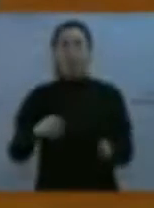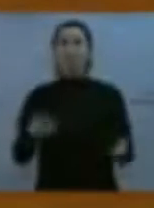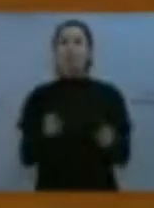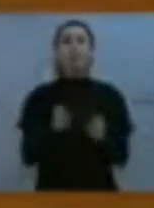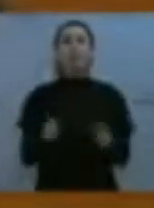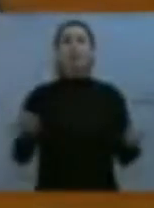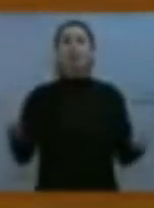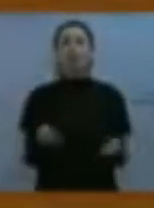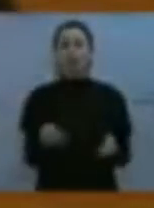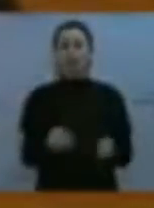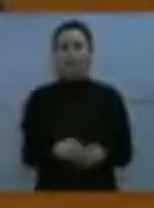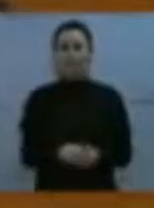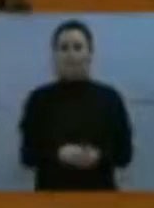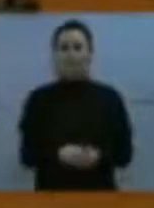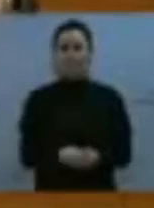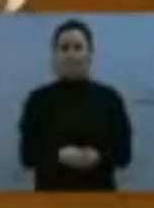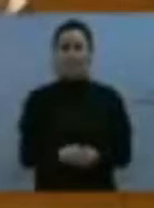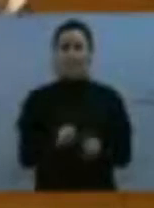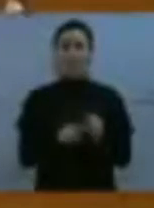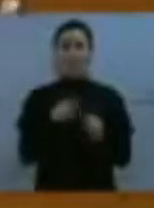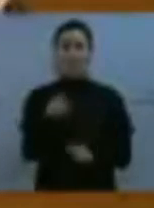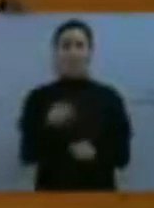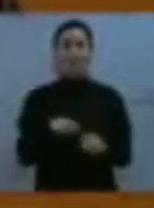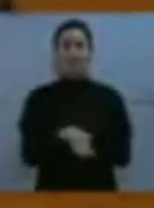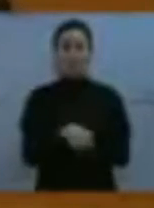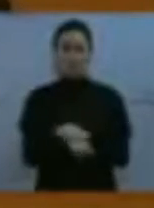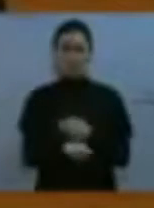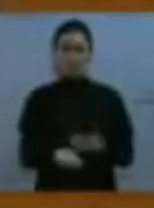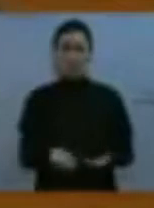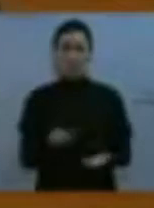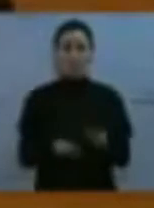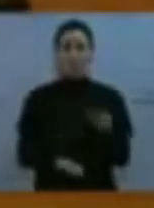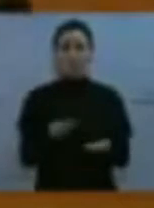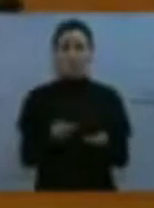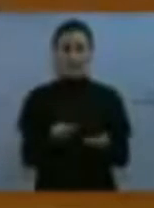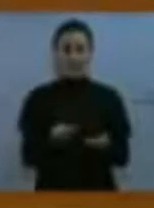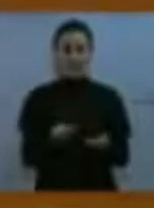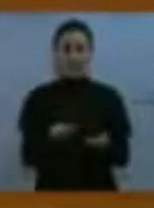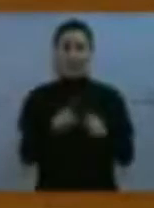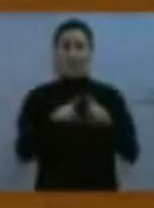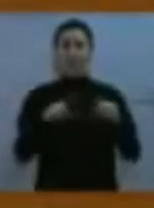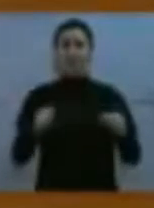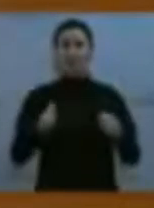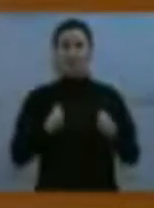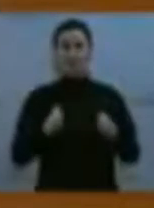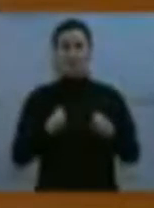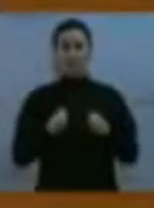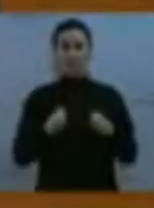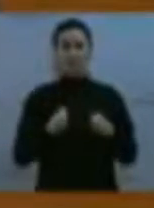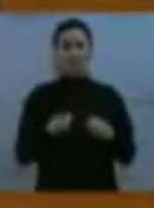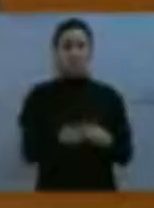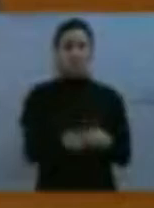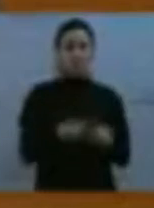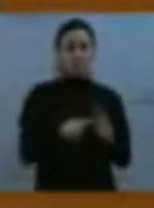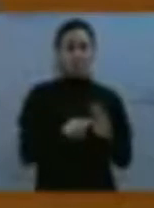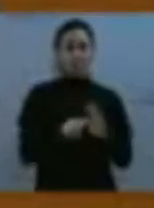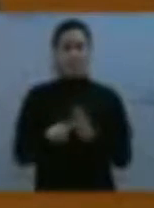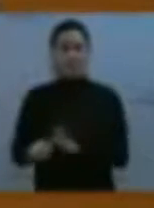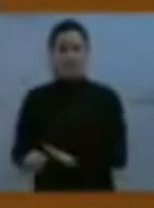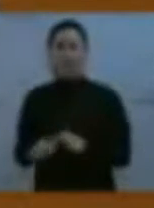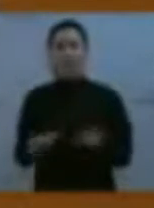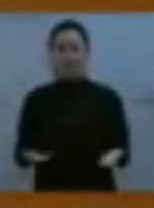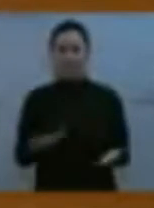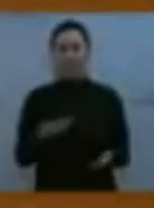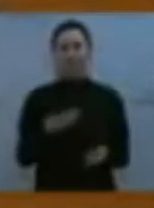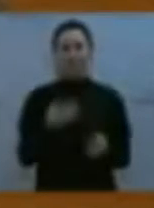recursos frente al conjunto de los asturianos. Mas luego se pone también en riesgo, señor presidente, y yo creo que